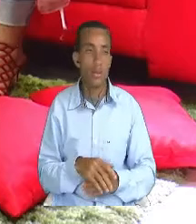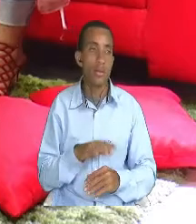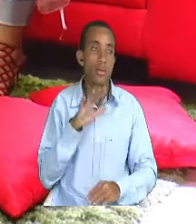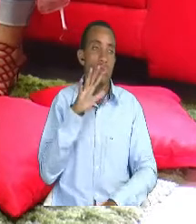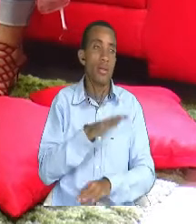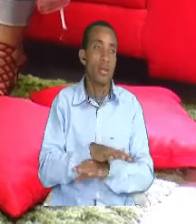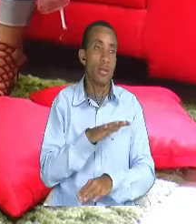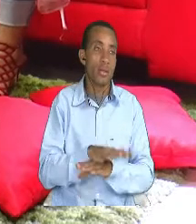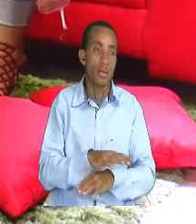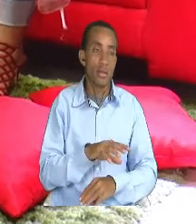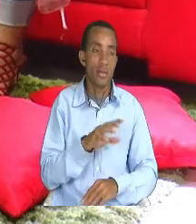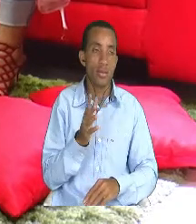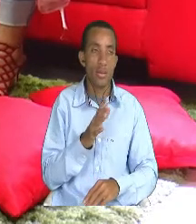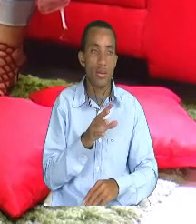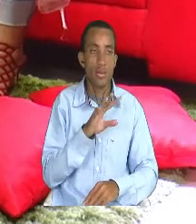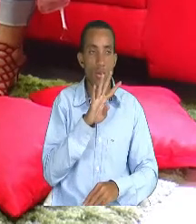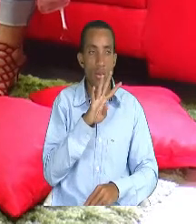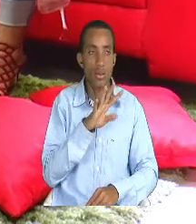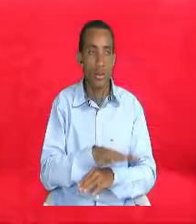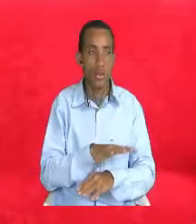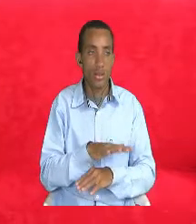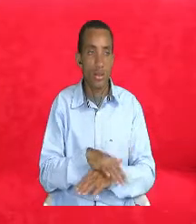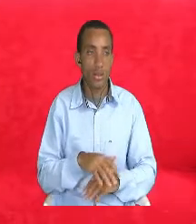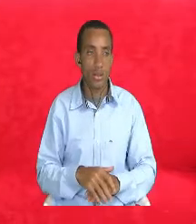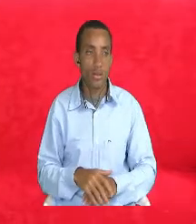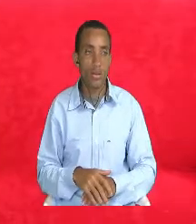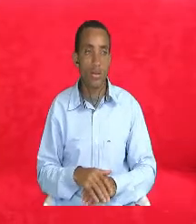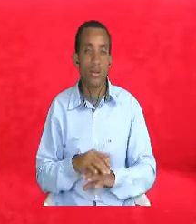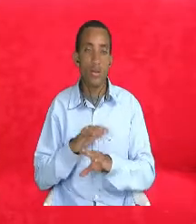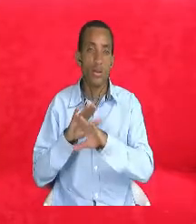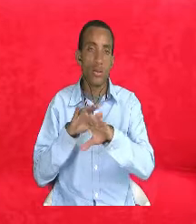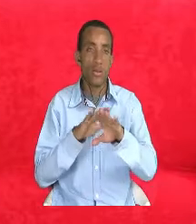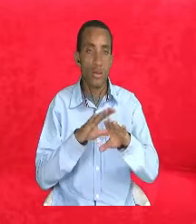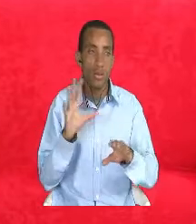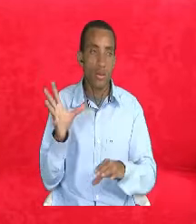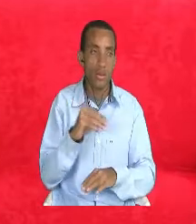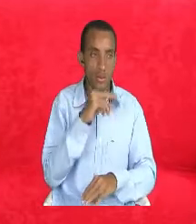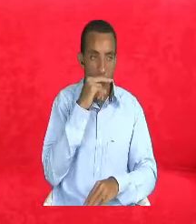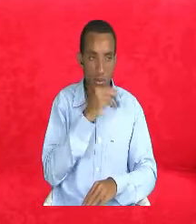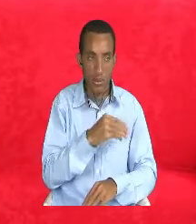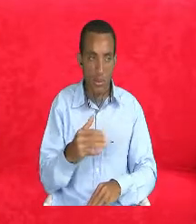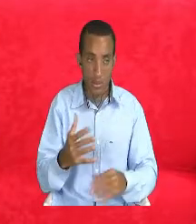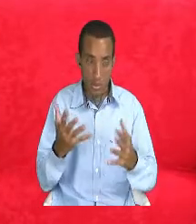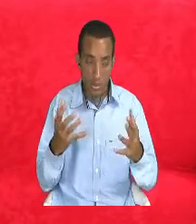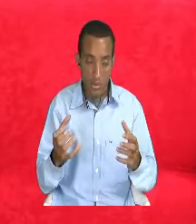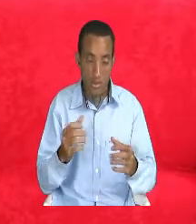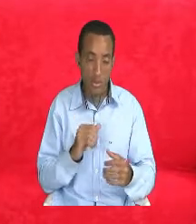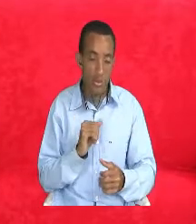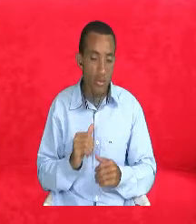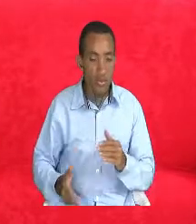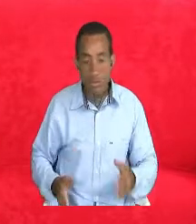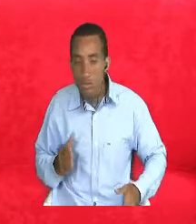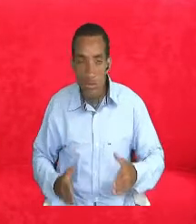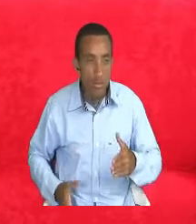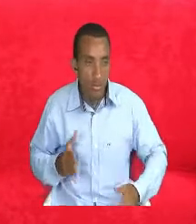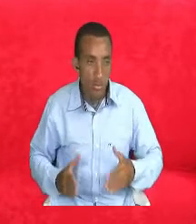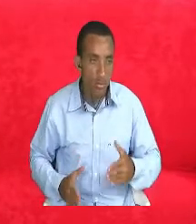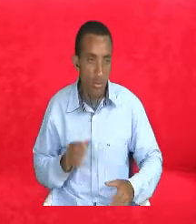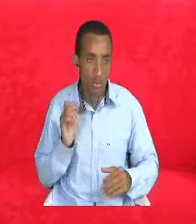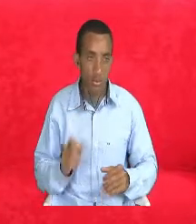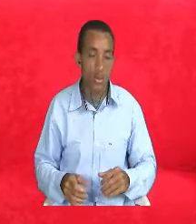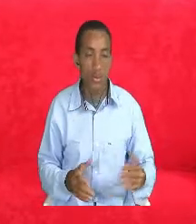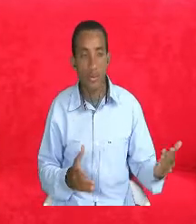estamos todas las tardes a partir de las 4. Entonces, le hago la invitación a todos los niños que quieren practicar este deporte para que se acerquen a las